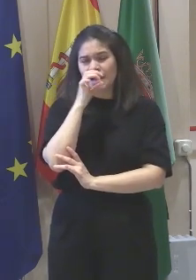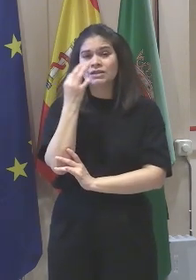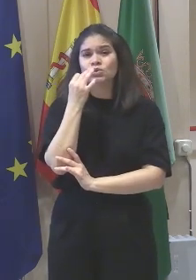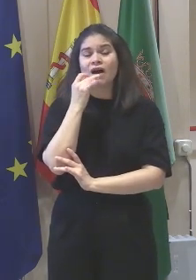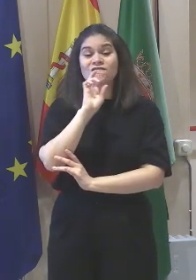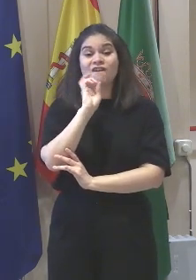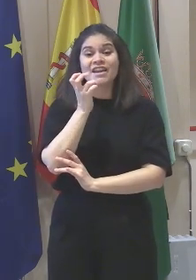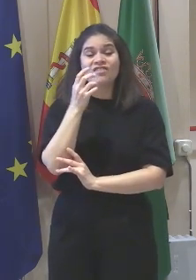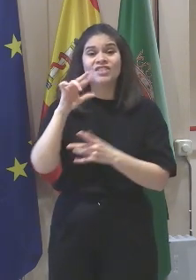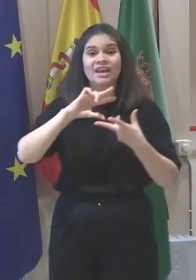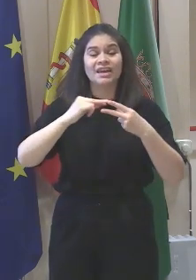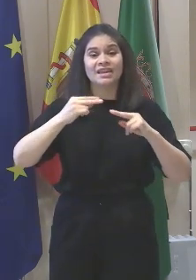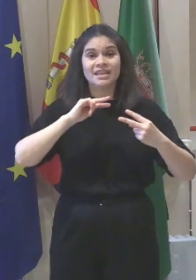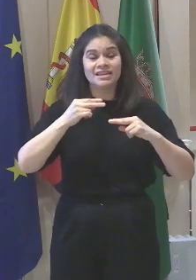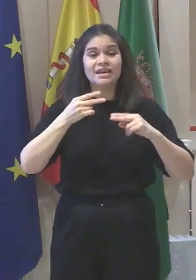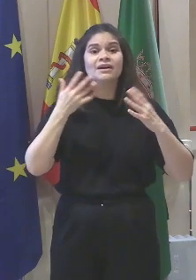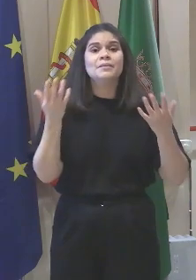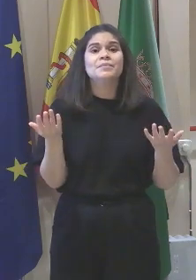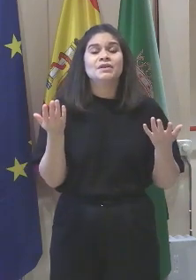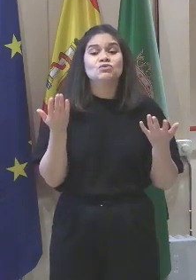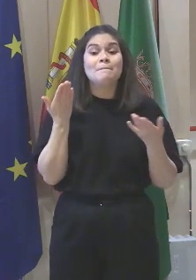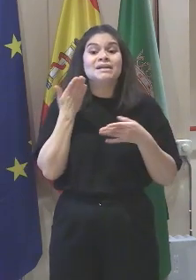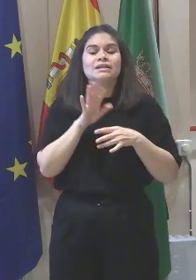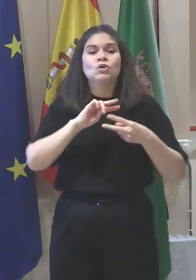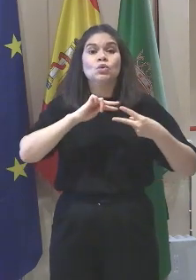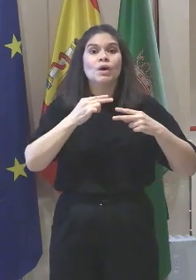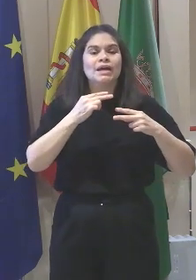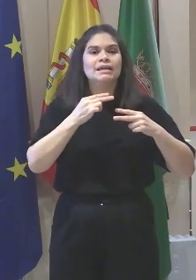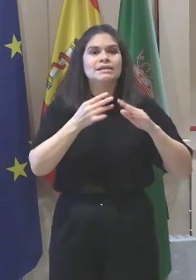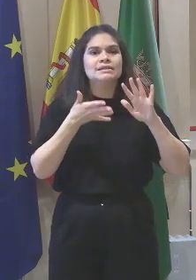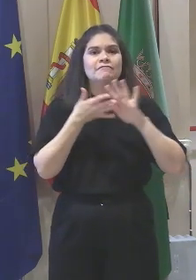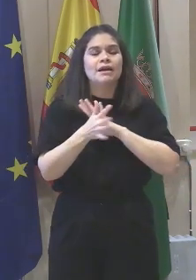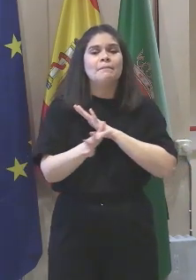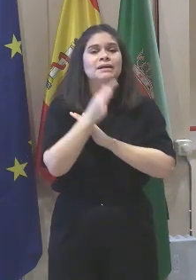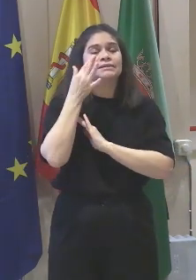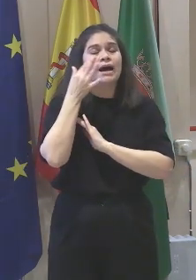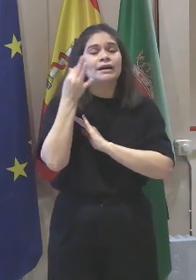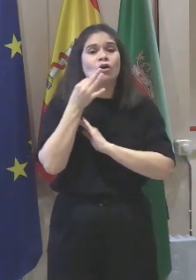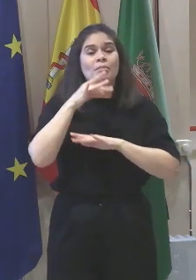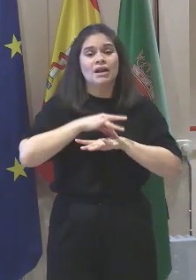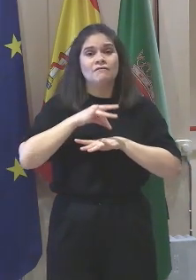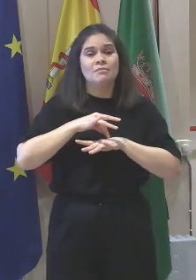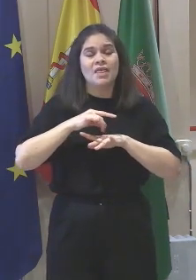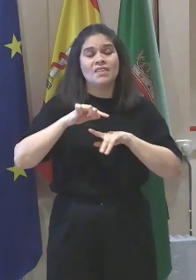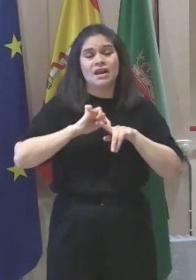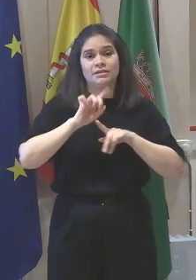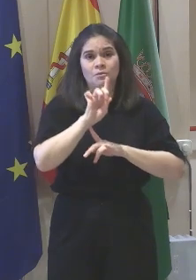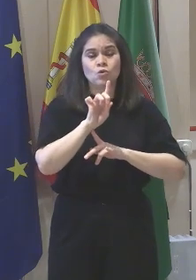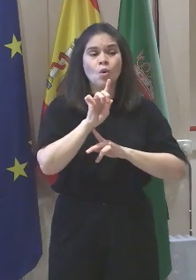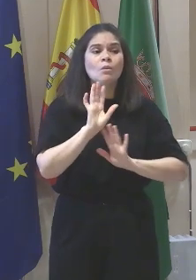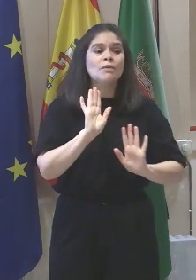forma de presentación de un gen que define más riesgo para la enfermedad diabetes tipo 1, pero en los cuales son